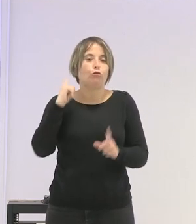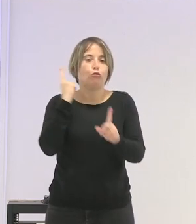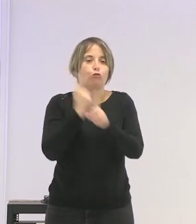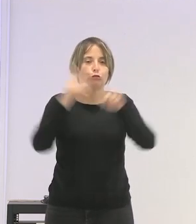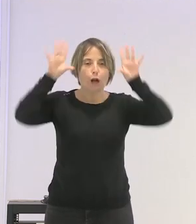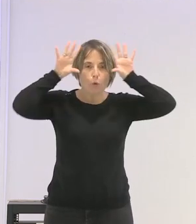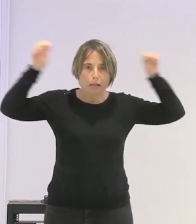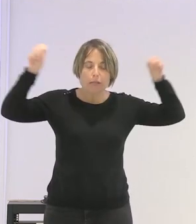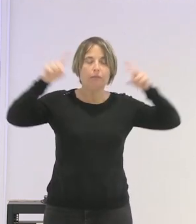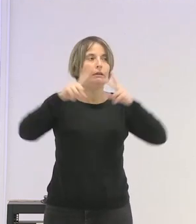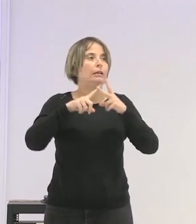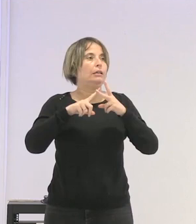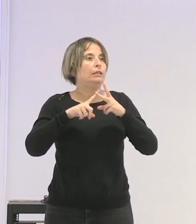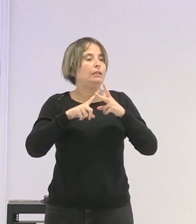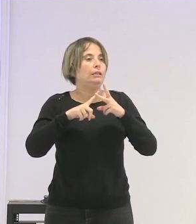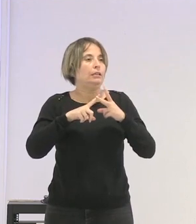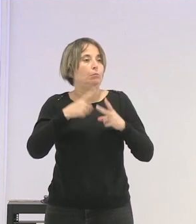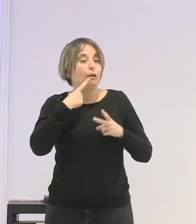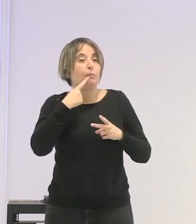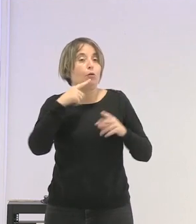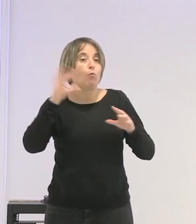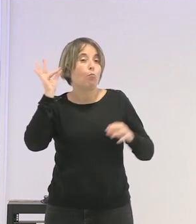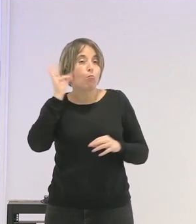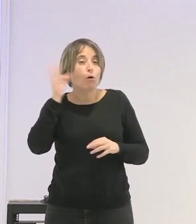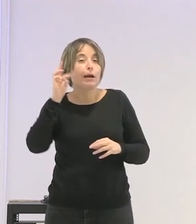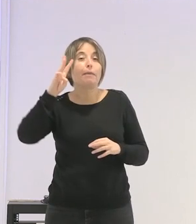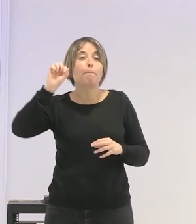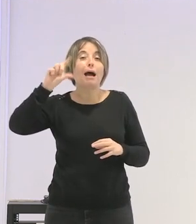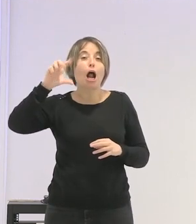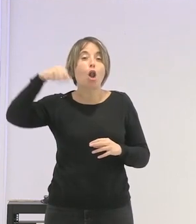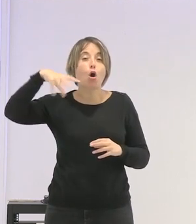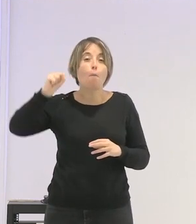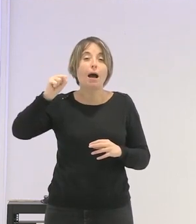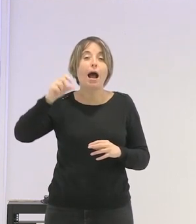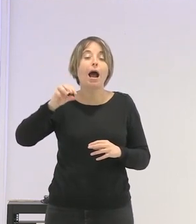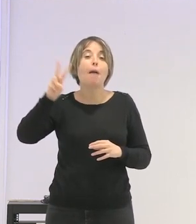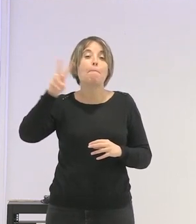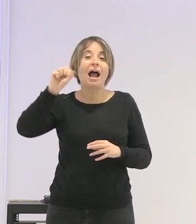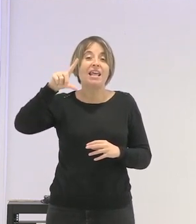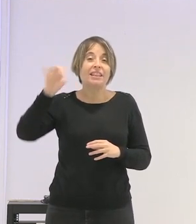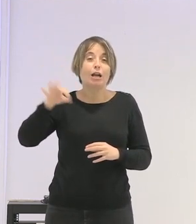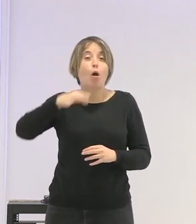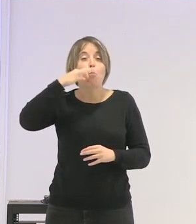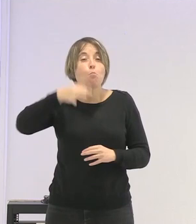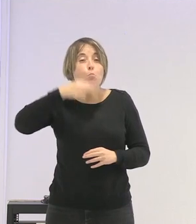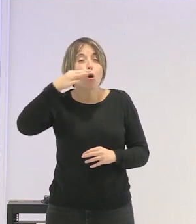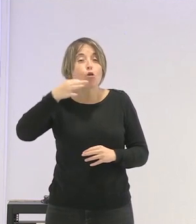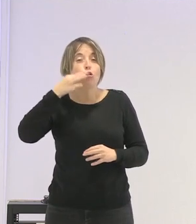Civil, que Paloma Palenciano, que es esta chica que hace monólogos feministas contra la